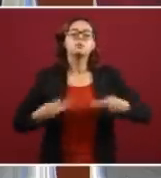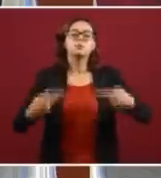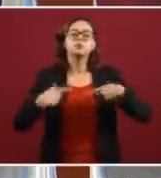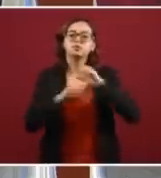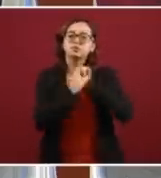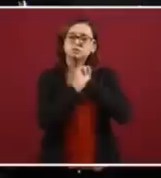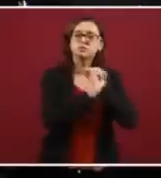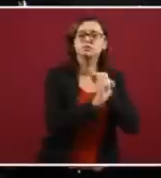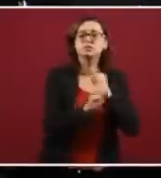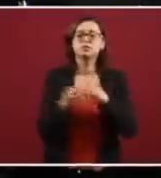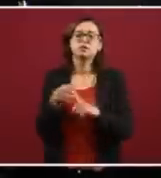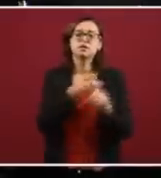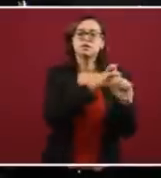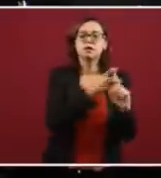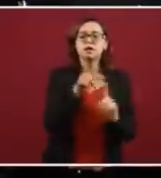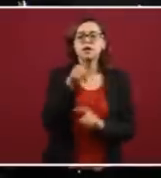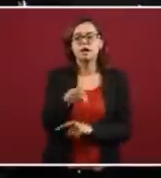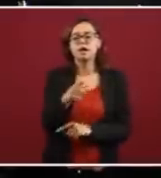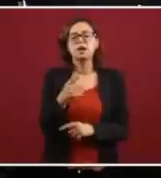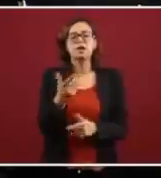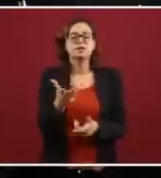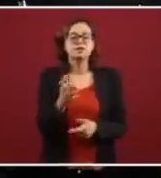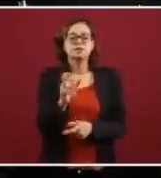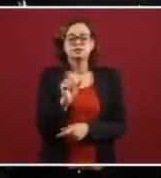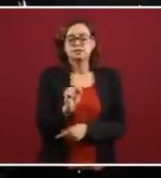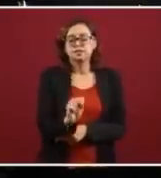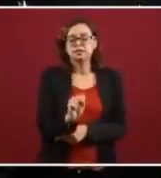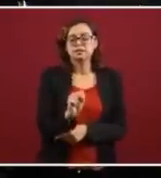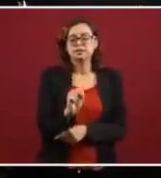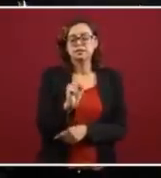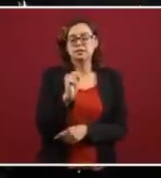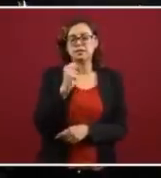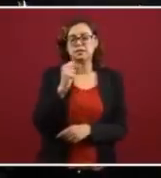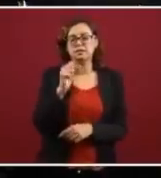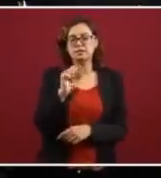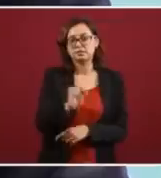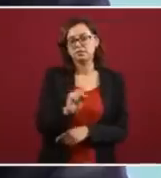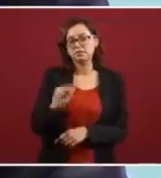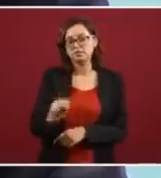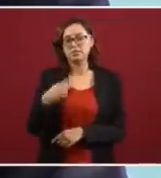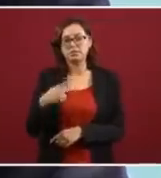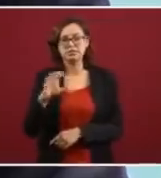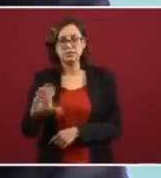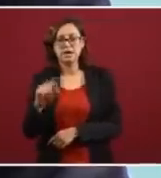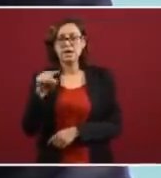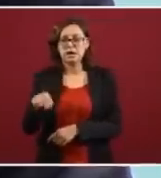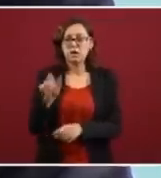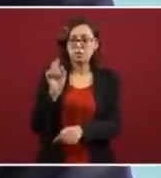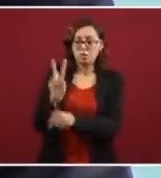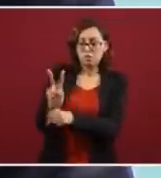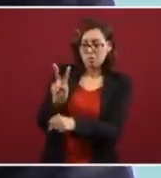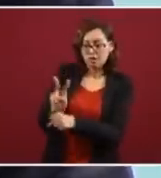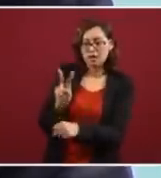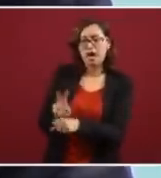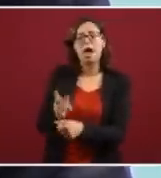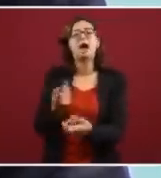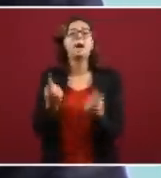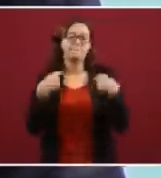de la persecución del delito que realiza la Secretaría de Seguridad y Protección Ciudadana, aquí damos atención